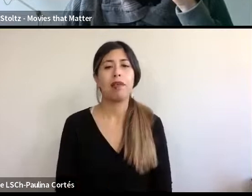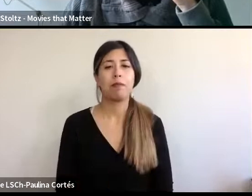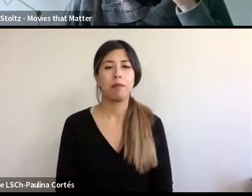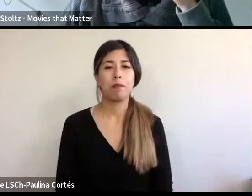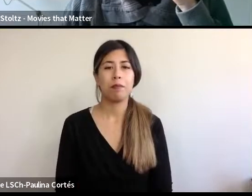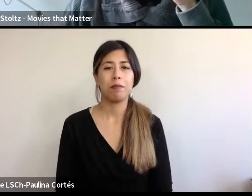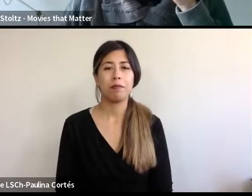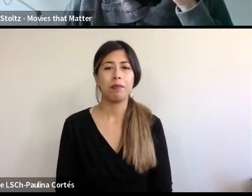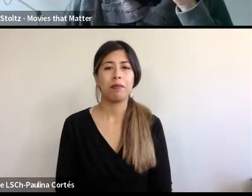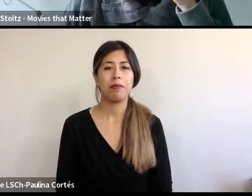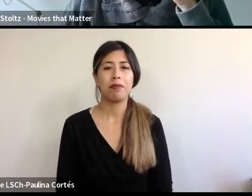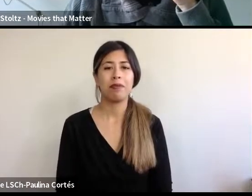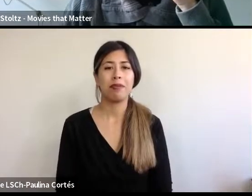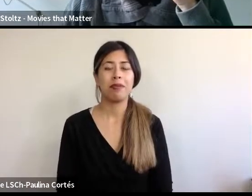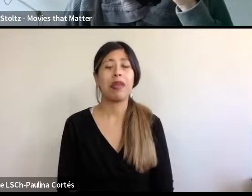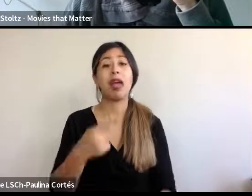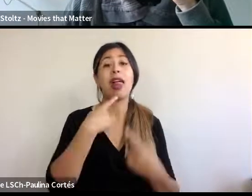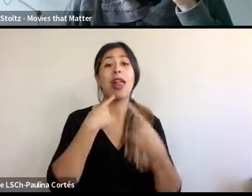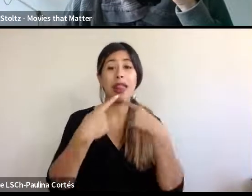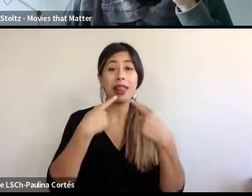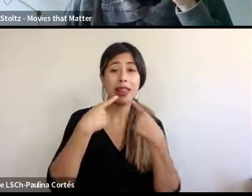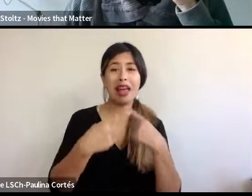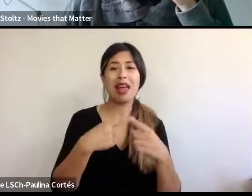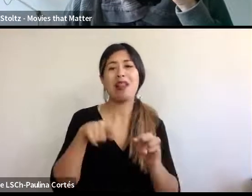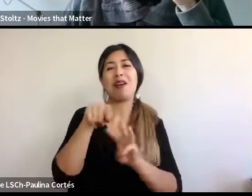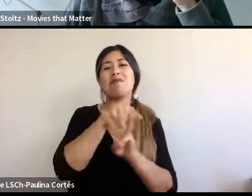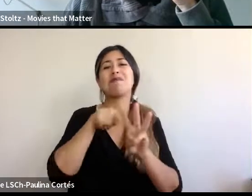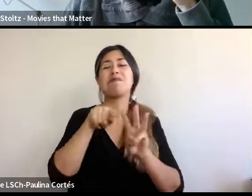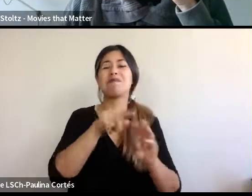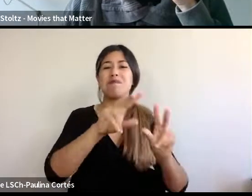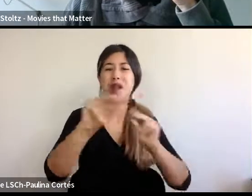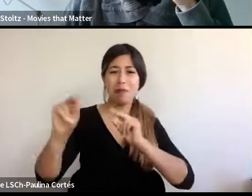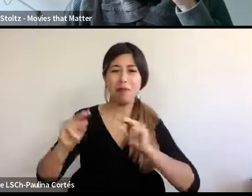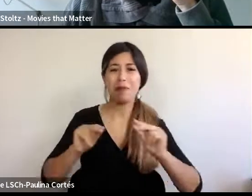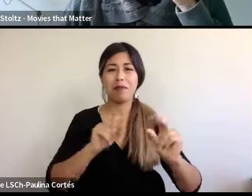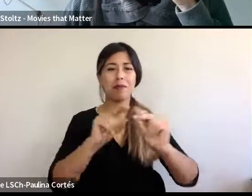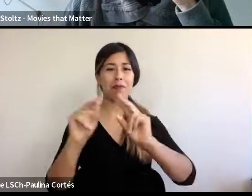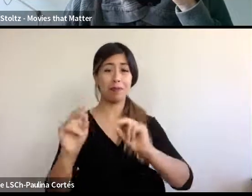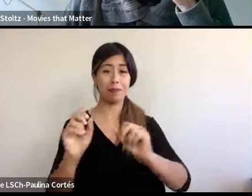que sea un diálogo entre los tres. ¿Ok?